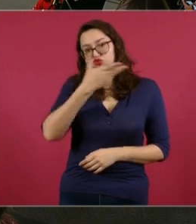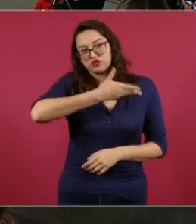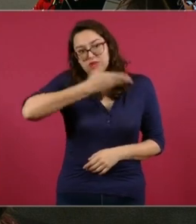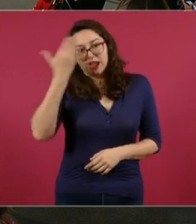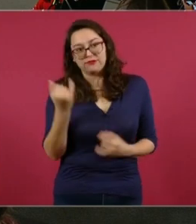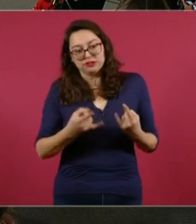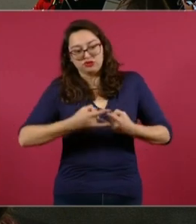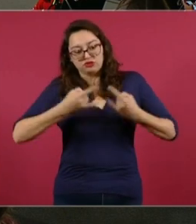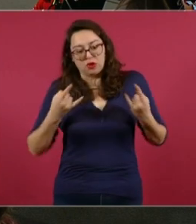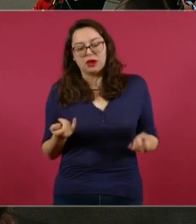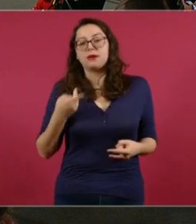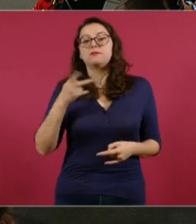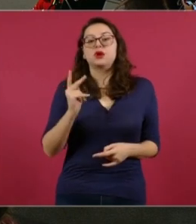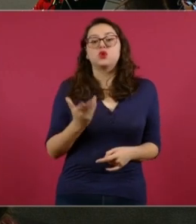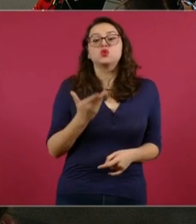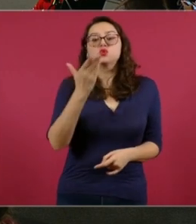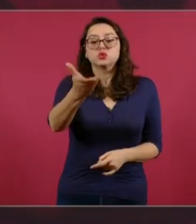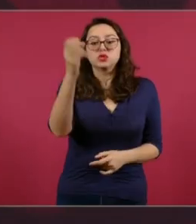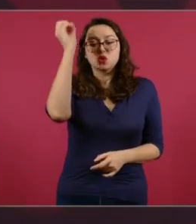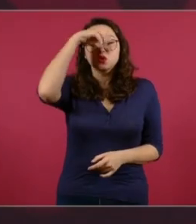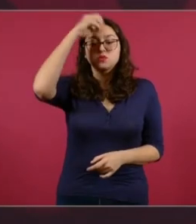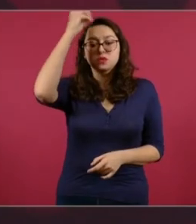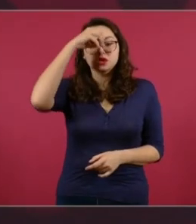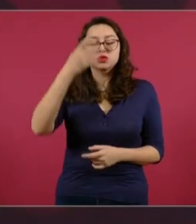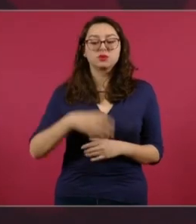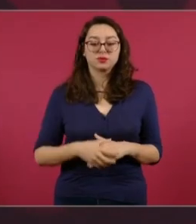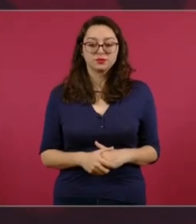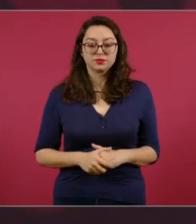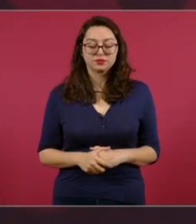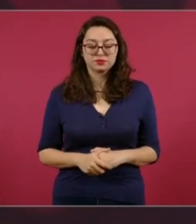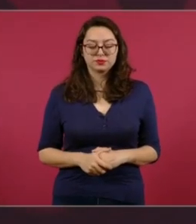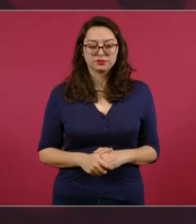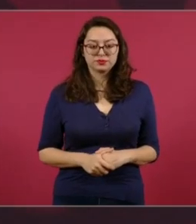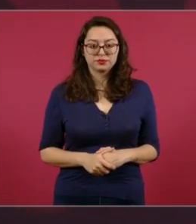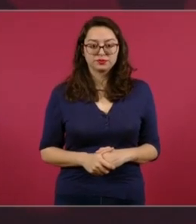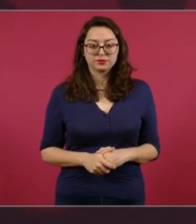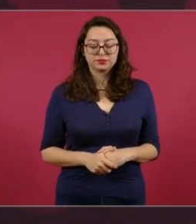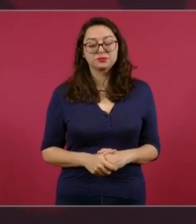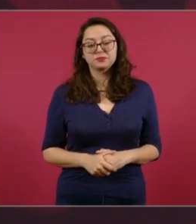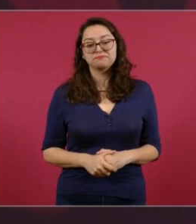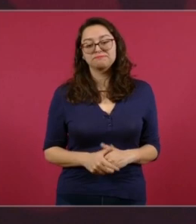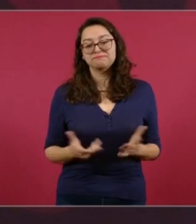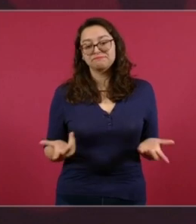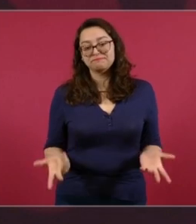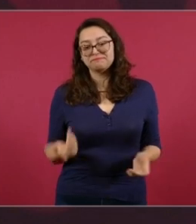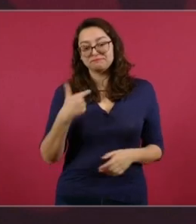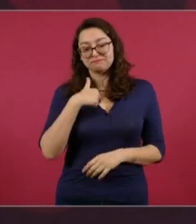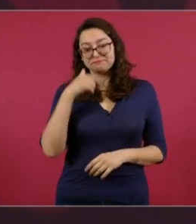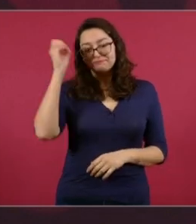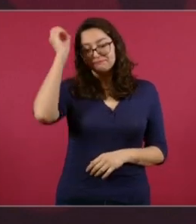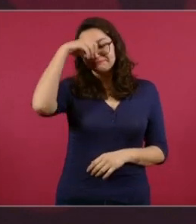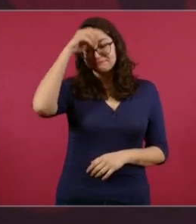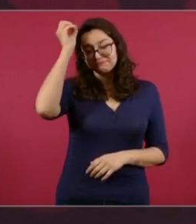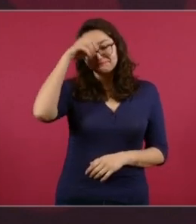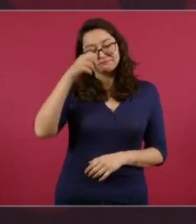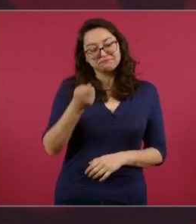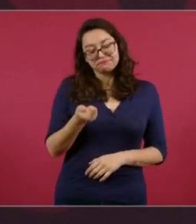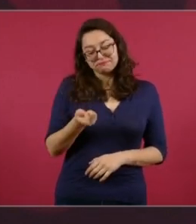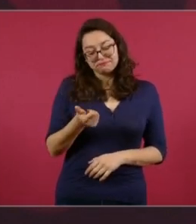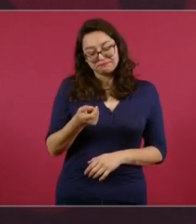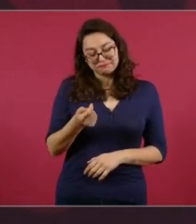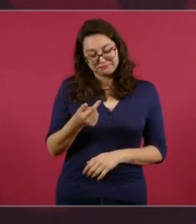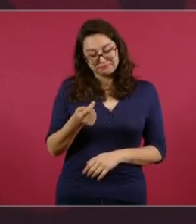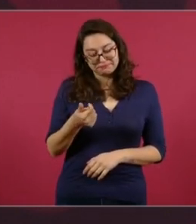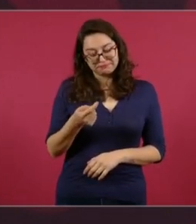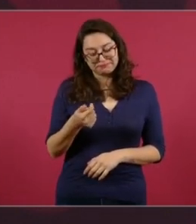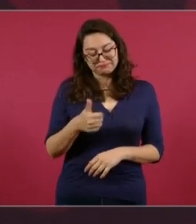presidente? Bueno, de las dos cosas opino muy poco, En el primer caso,